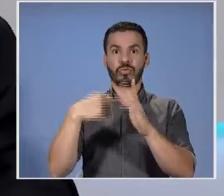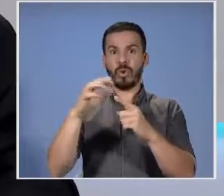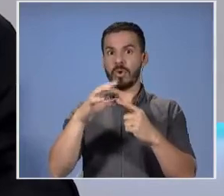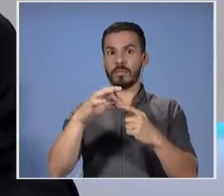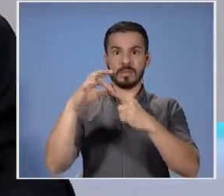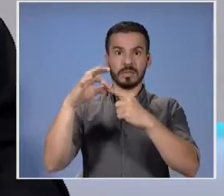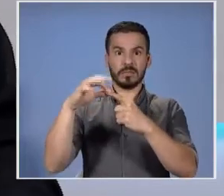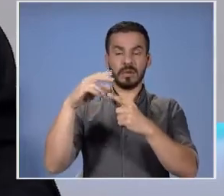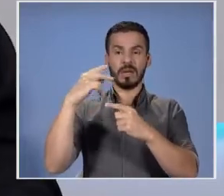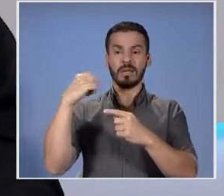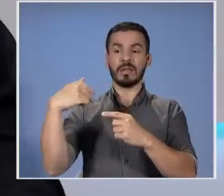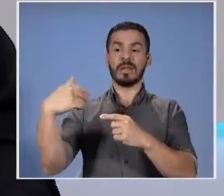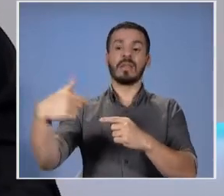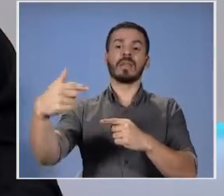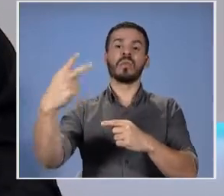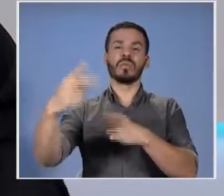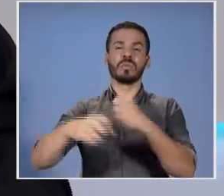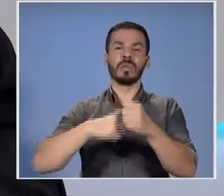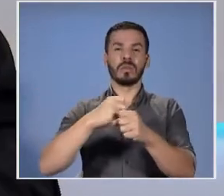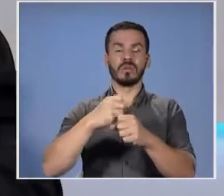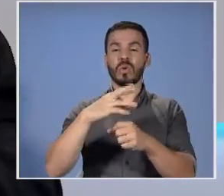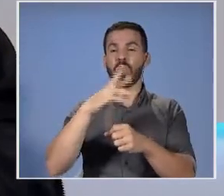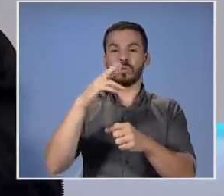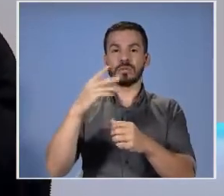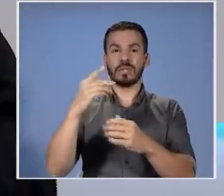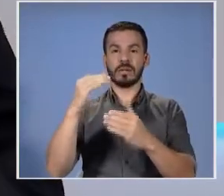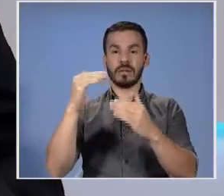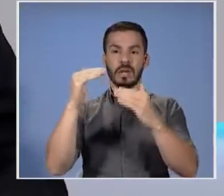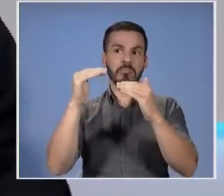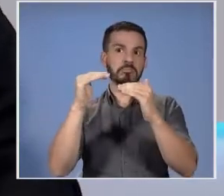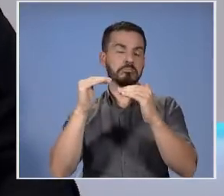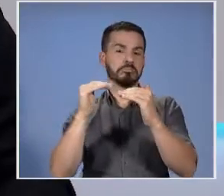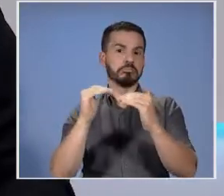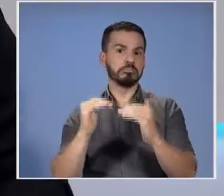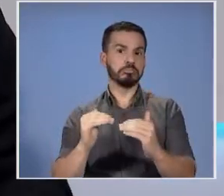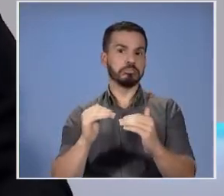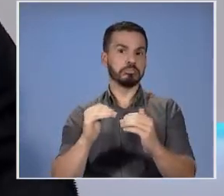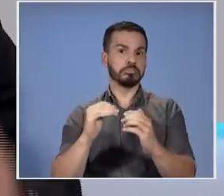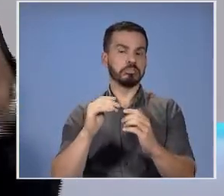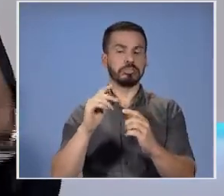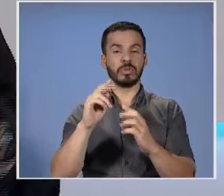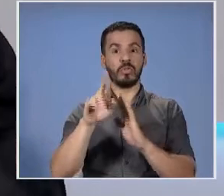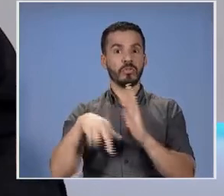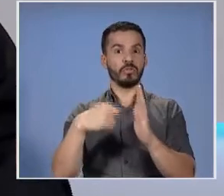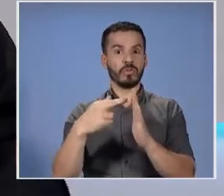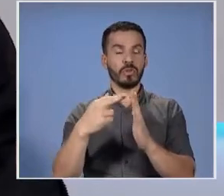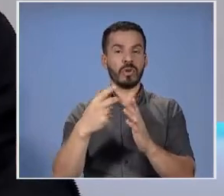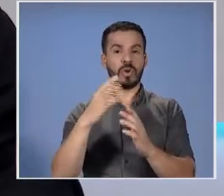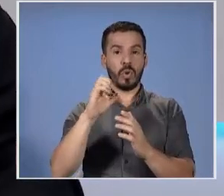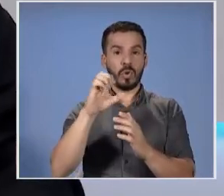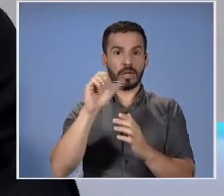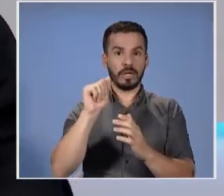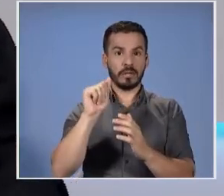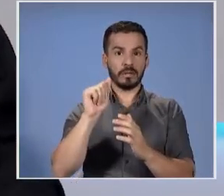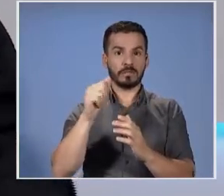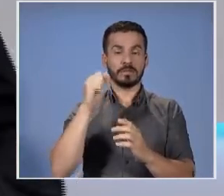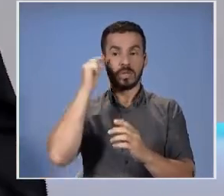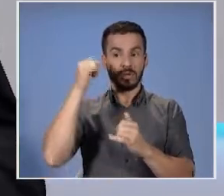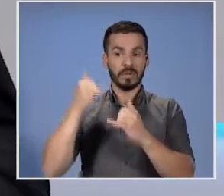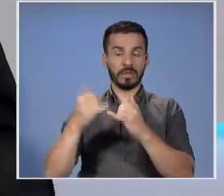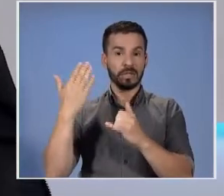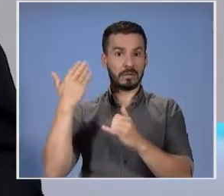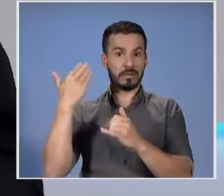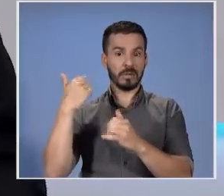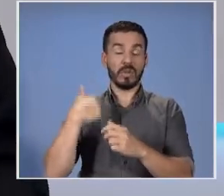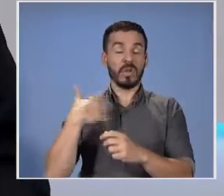2 años de esta administración, Costa Rica bajó velas y banderas en el seno de la OEA. Hablo del gobierno que acaba de concluir